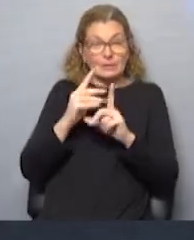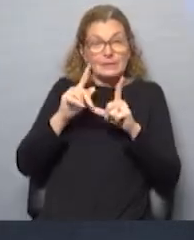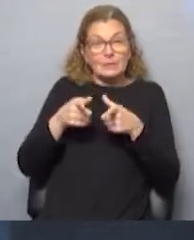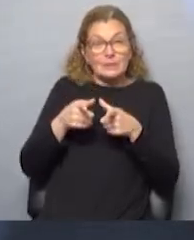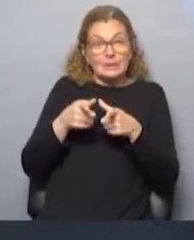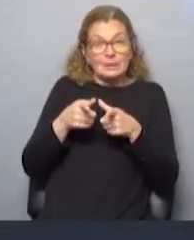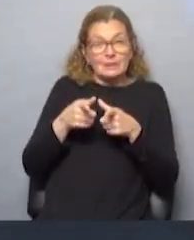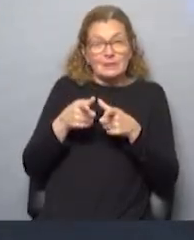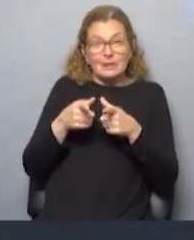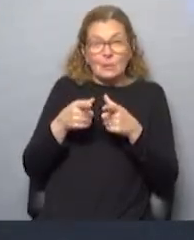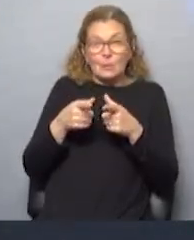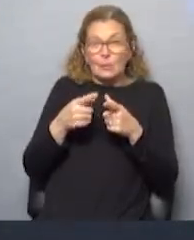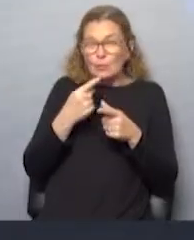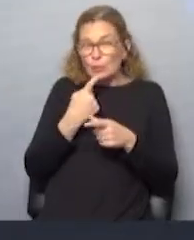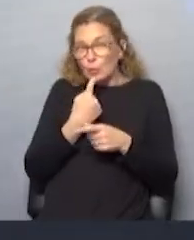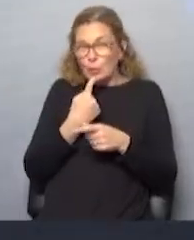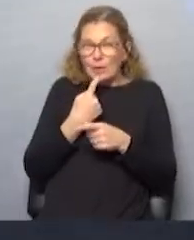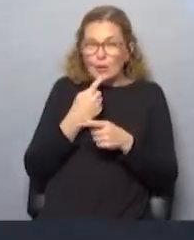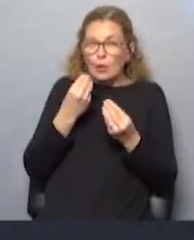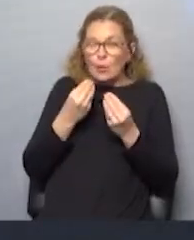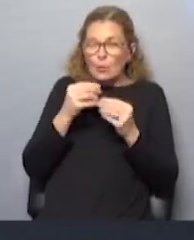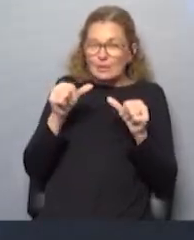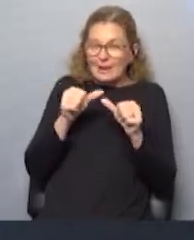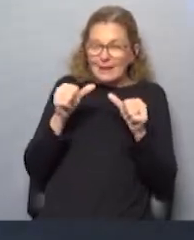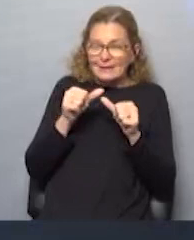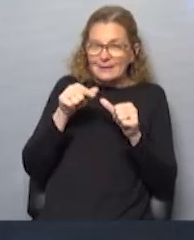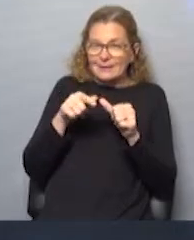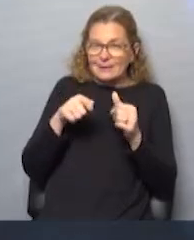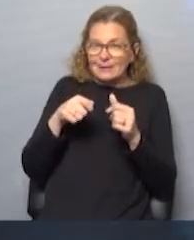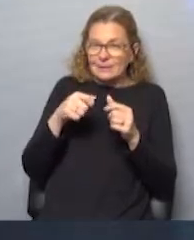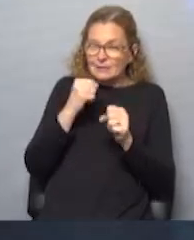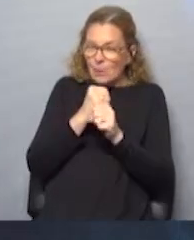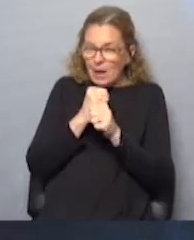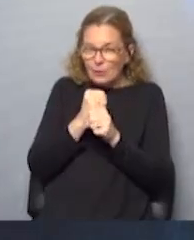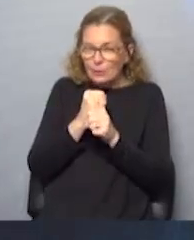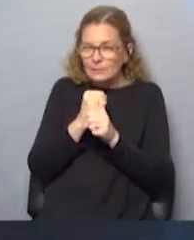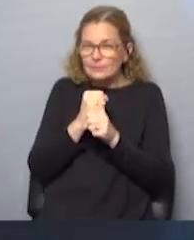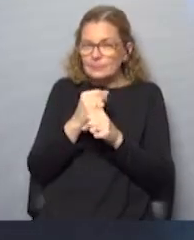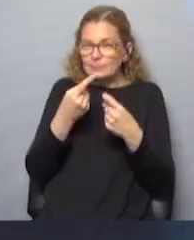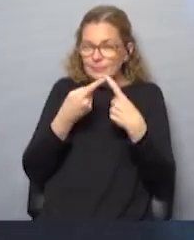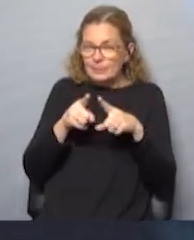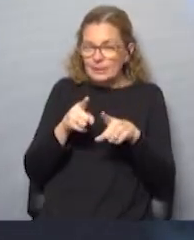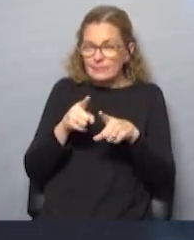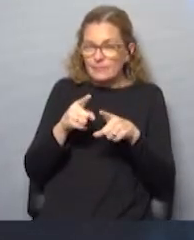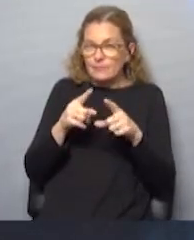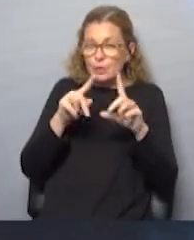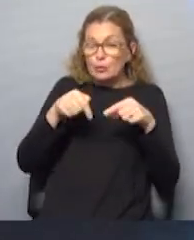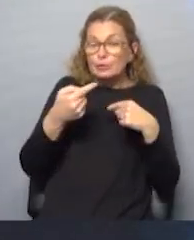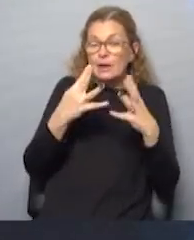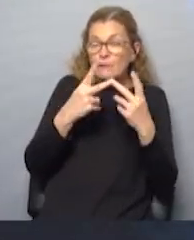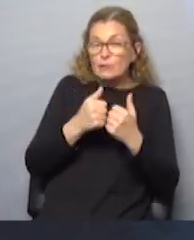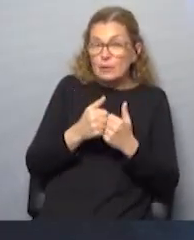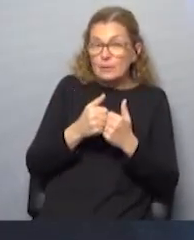sus interrogantes respecto a cómo se hace esa ejecución yo porque a diferencia de los otros mecanismos que están